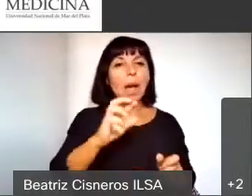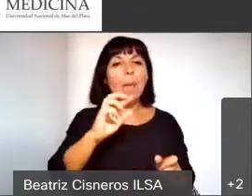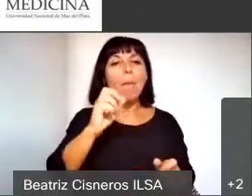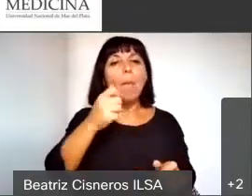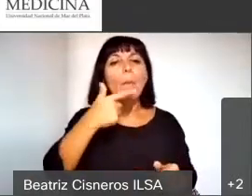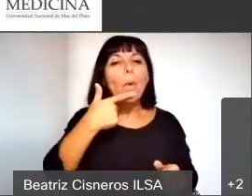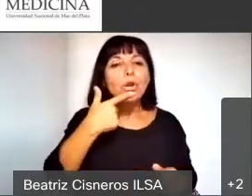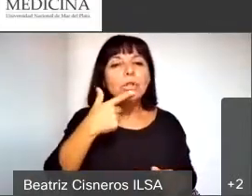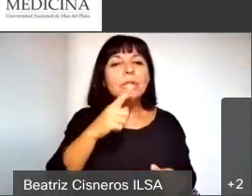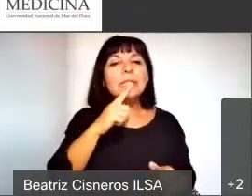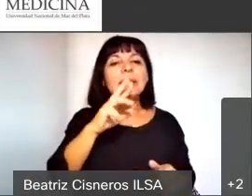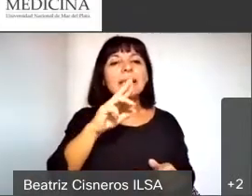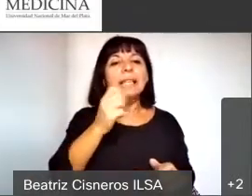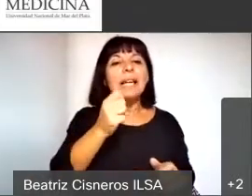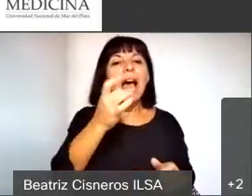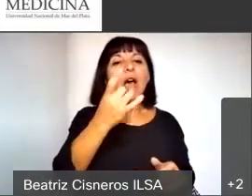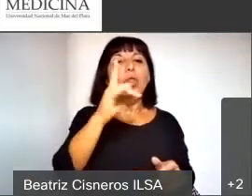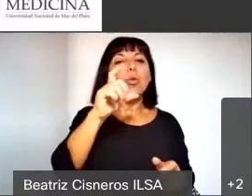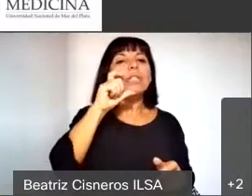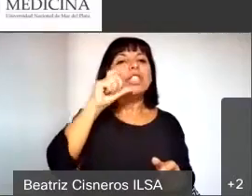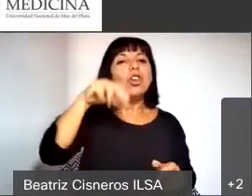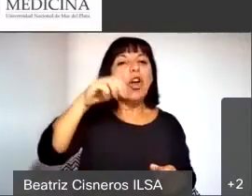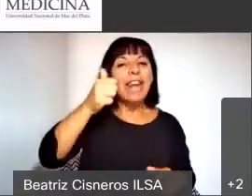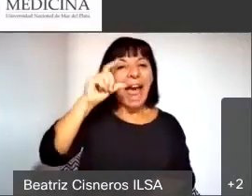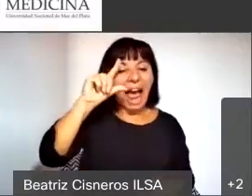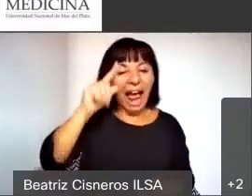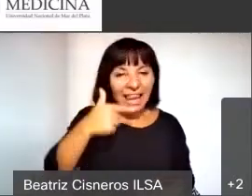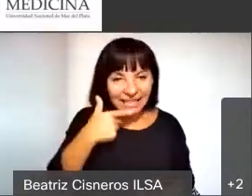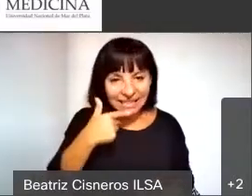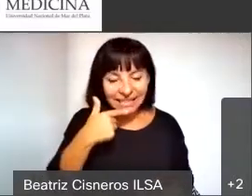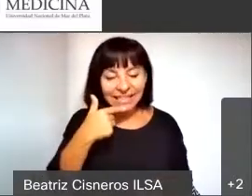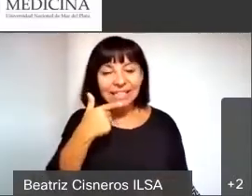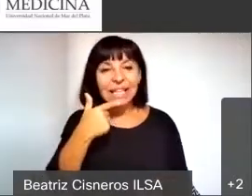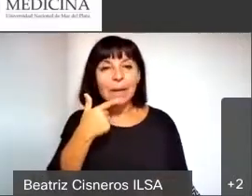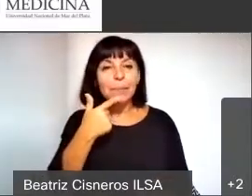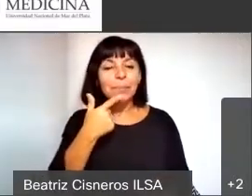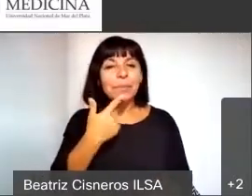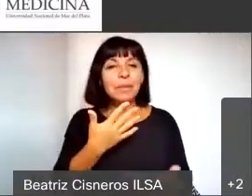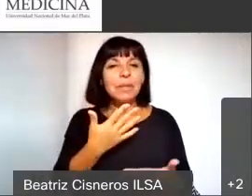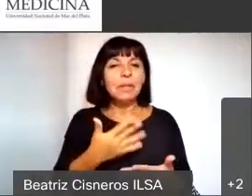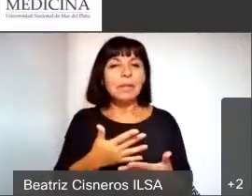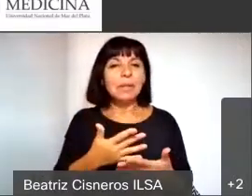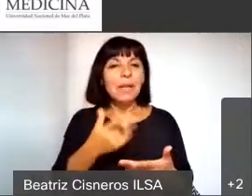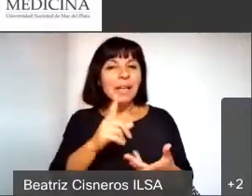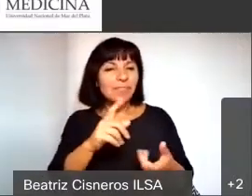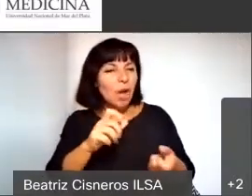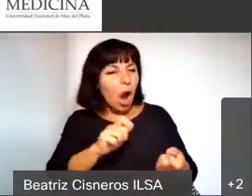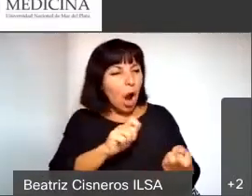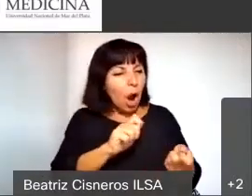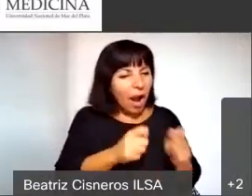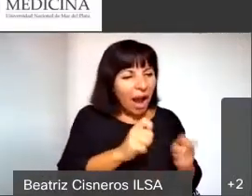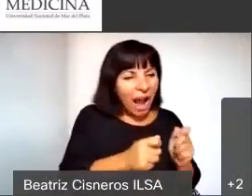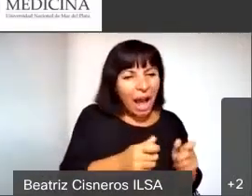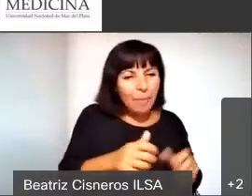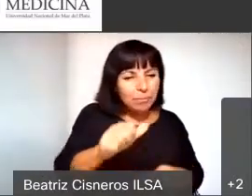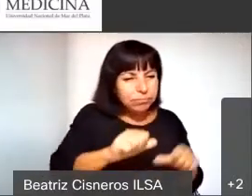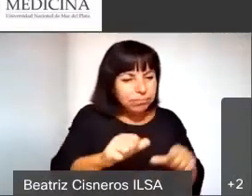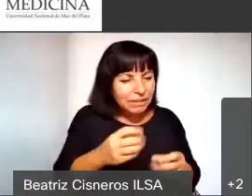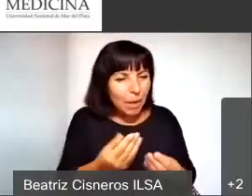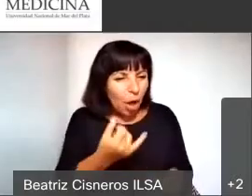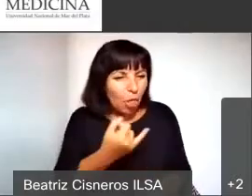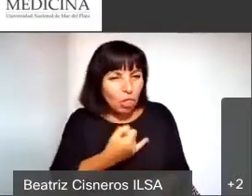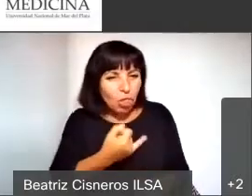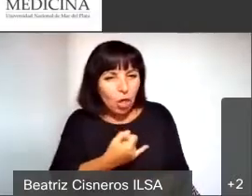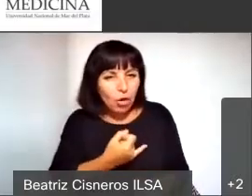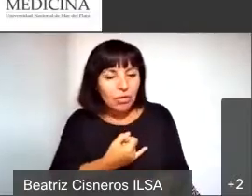que ocurren después del proceso de traducción. ¿Dónde toman lugar esas modificaciones post-traduccionales? Dentro